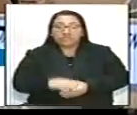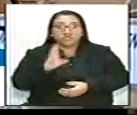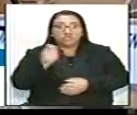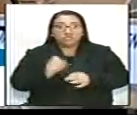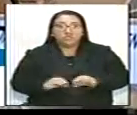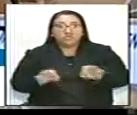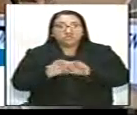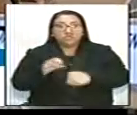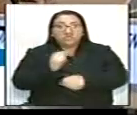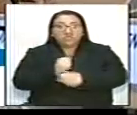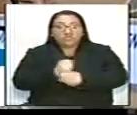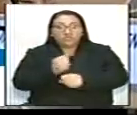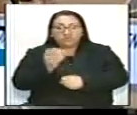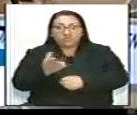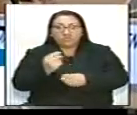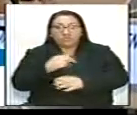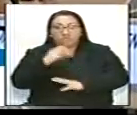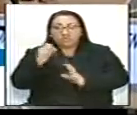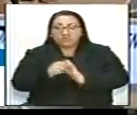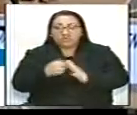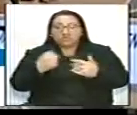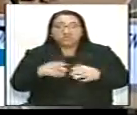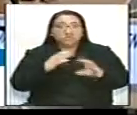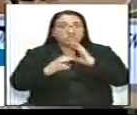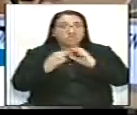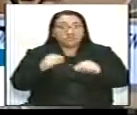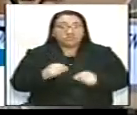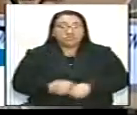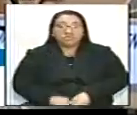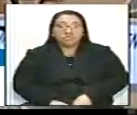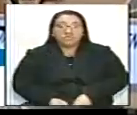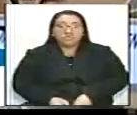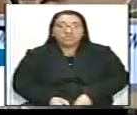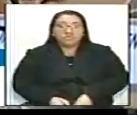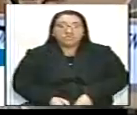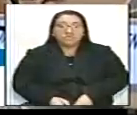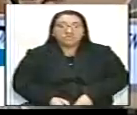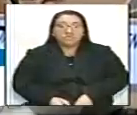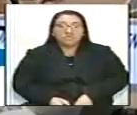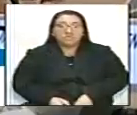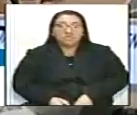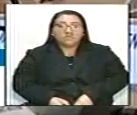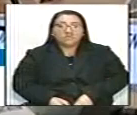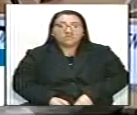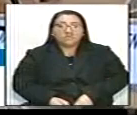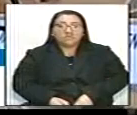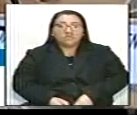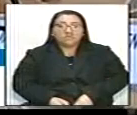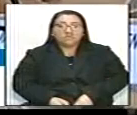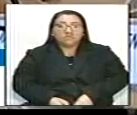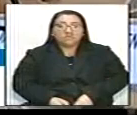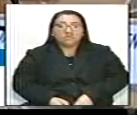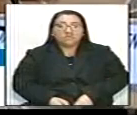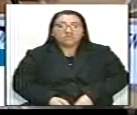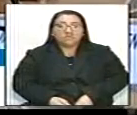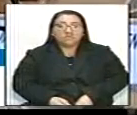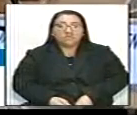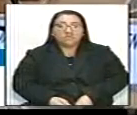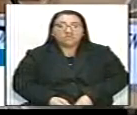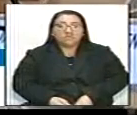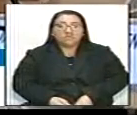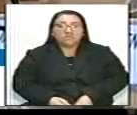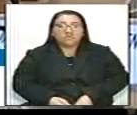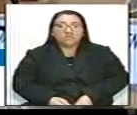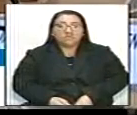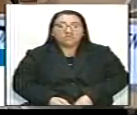trabajar por ese lado. Hay muchos proyectos que ha estado discutido aquí en nuestra comisión, que no han llegado al pleno correspondiente y que